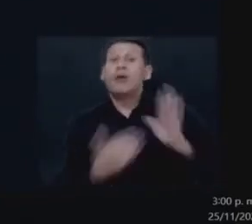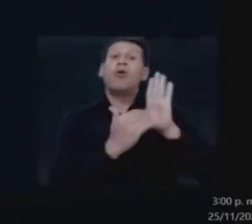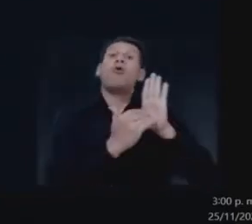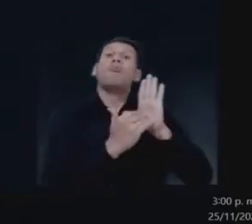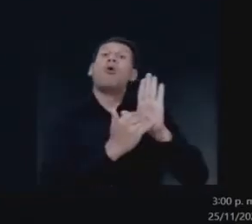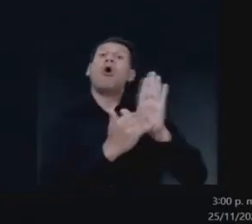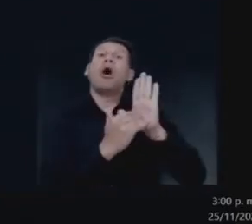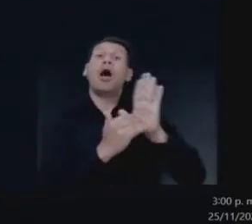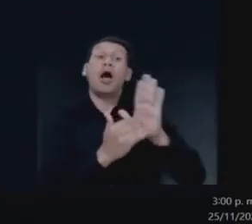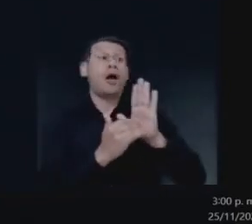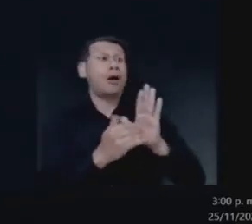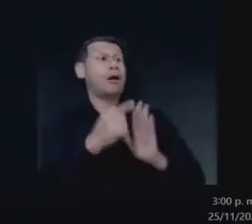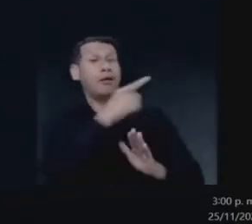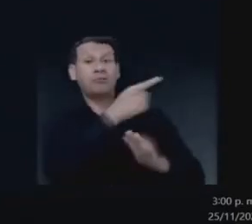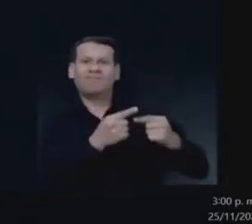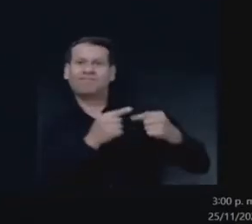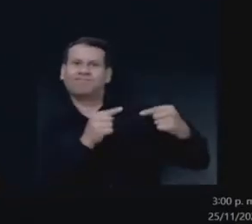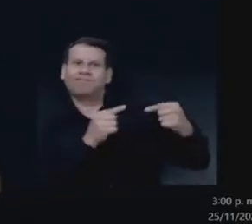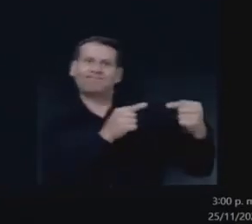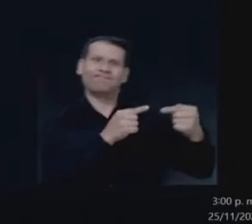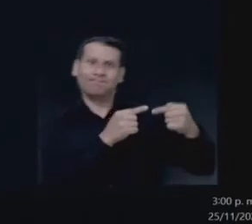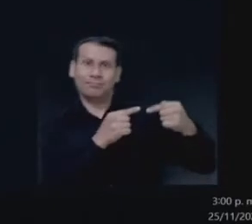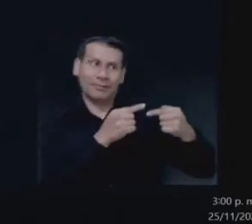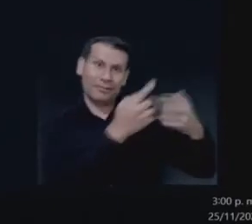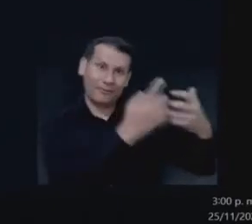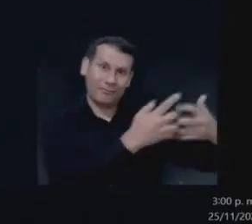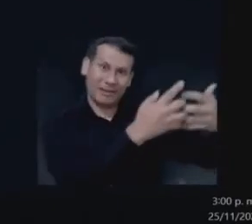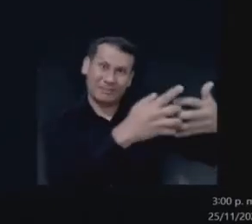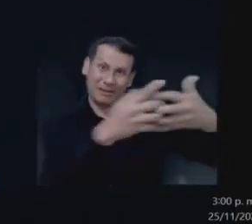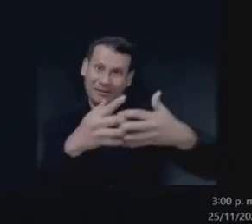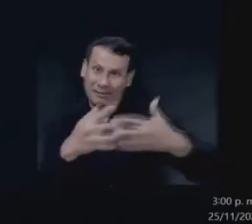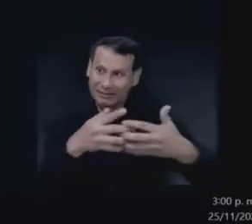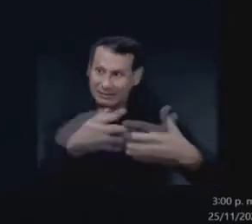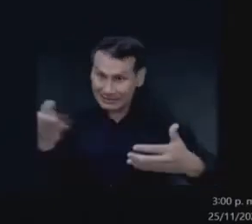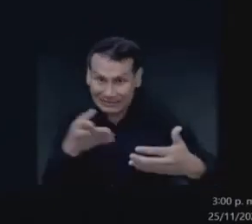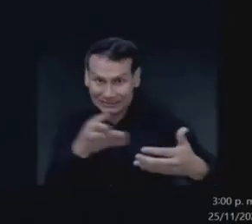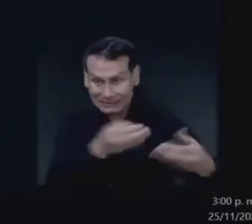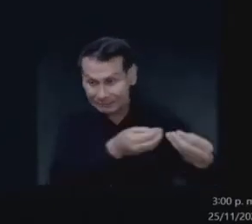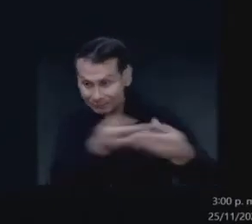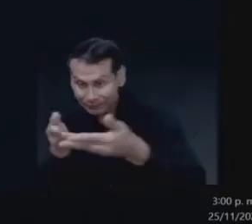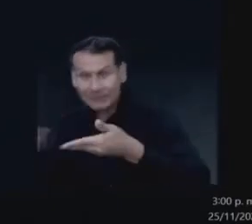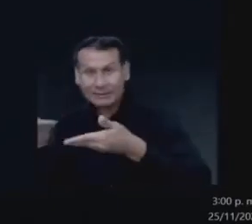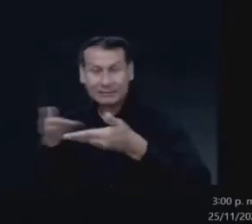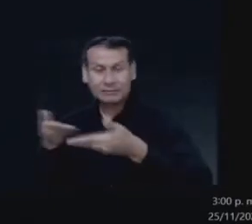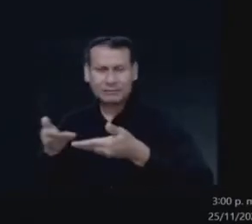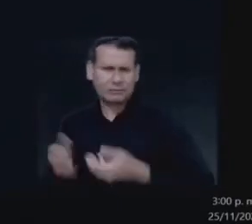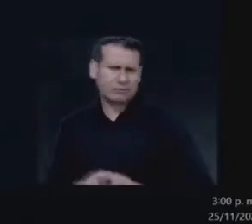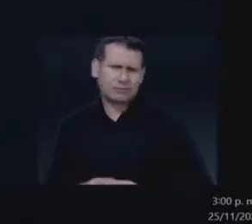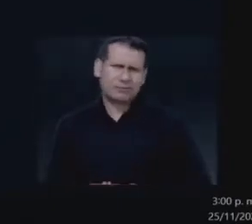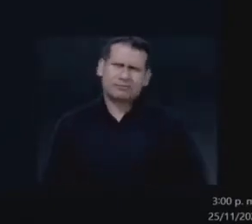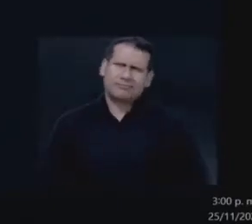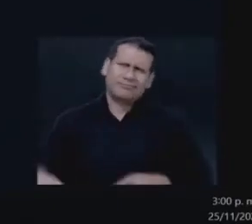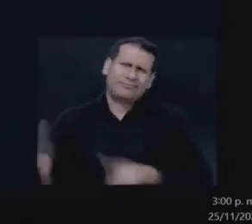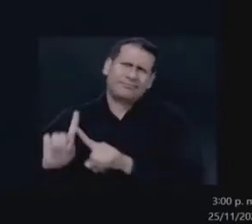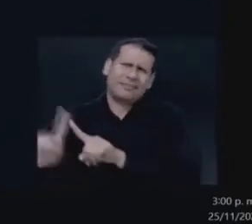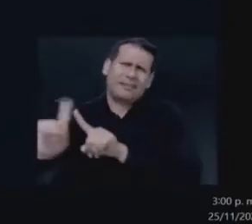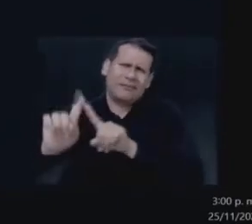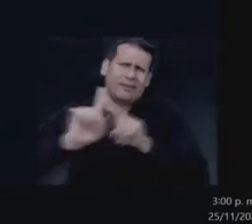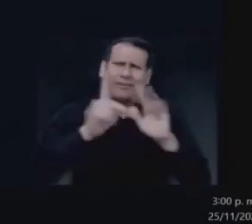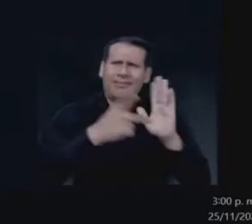contrario, estas pequeñas comunidades o pequeños ISP wireless o redes comunitarias o